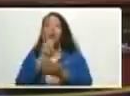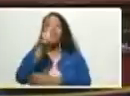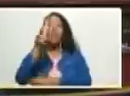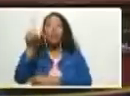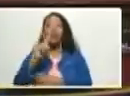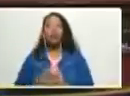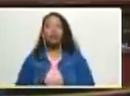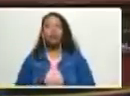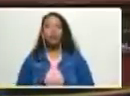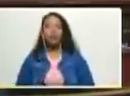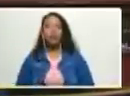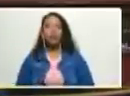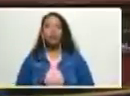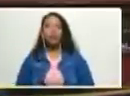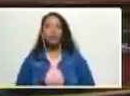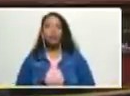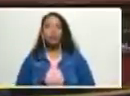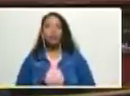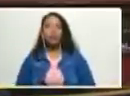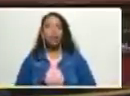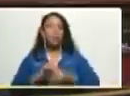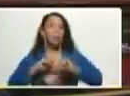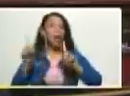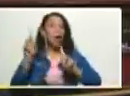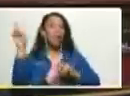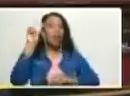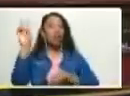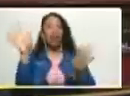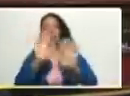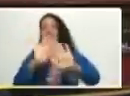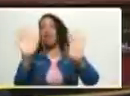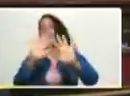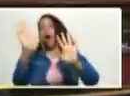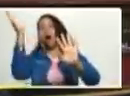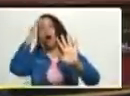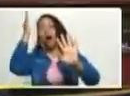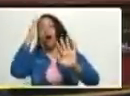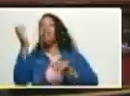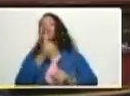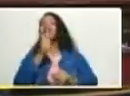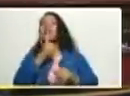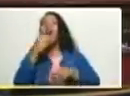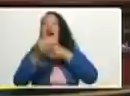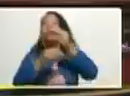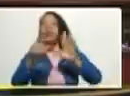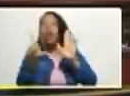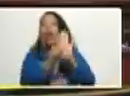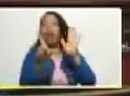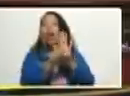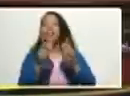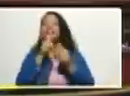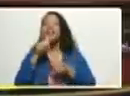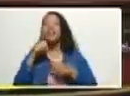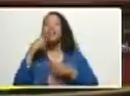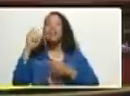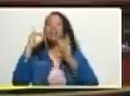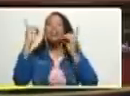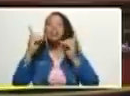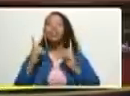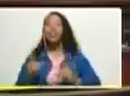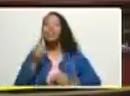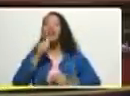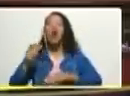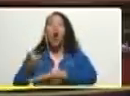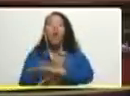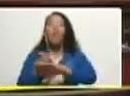2021. Pero Venezuela sabe que quien hace las leyes, quien legisla, quien designa, quien